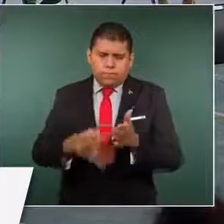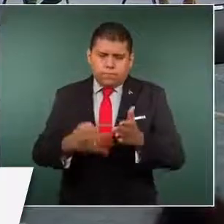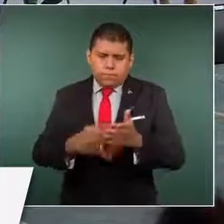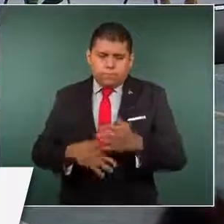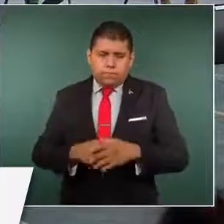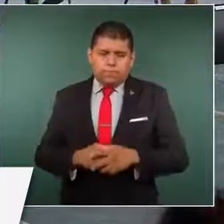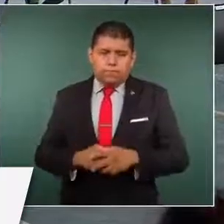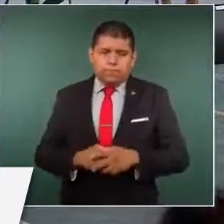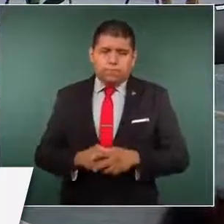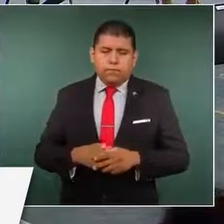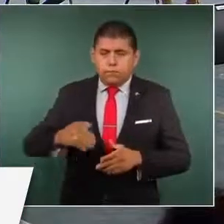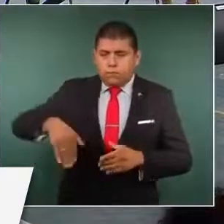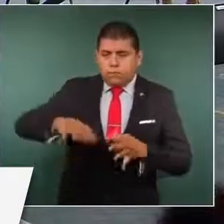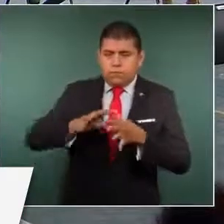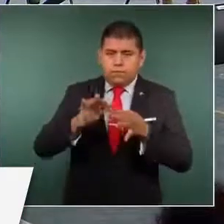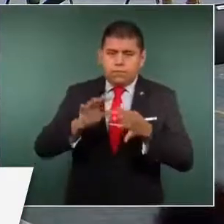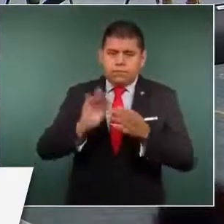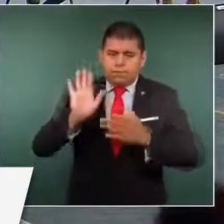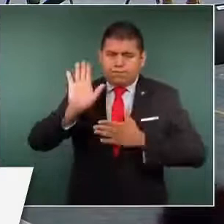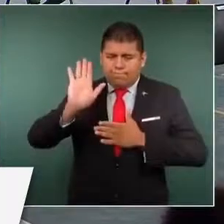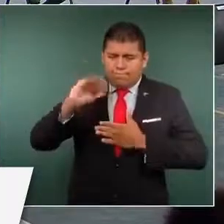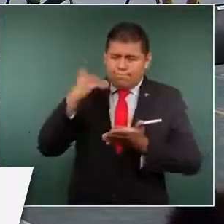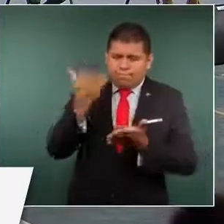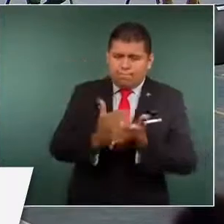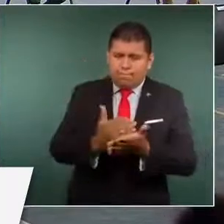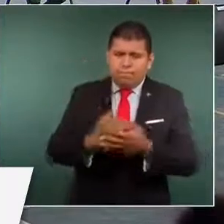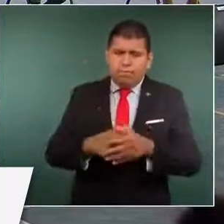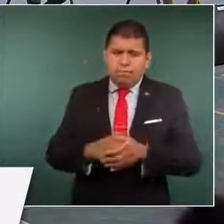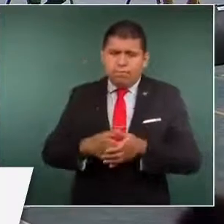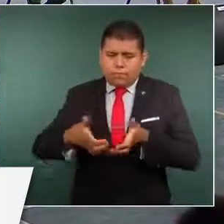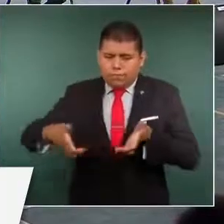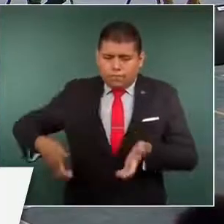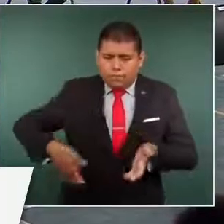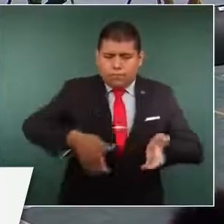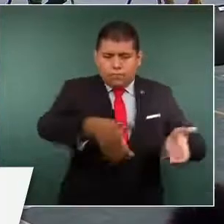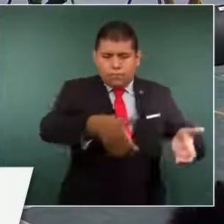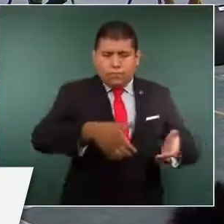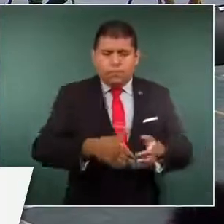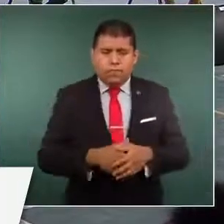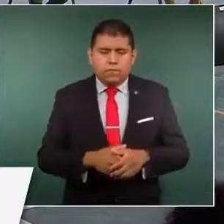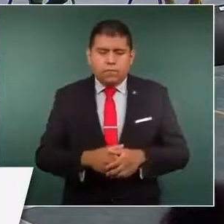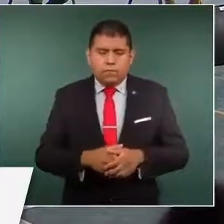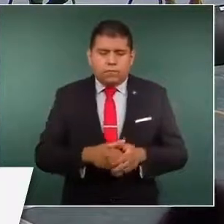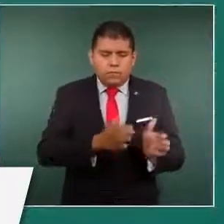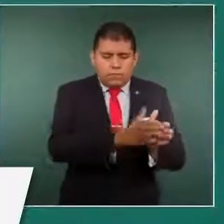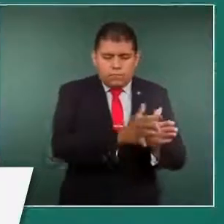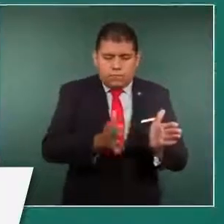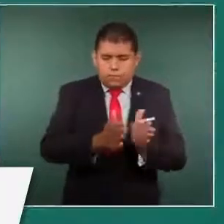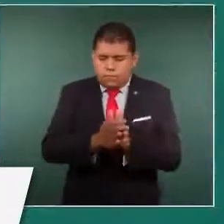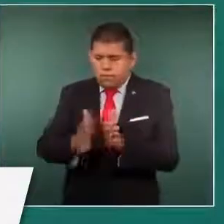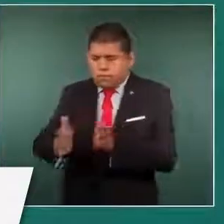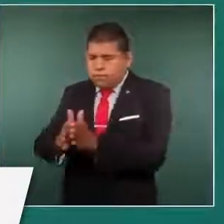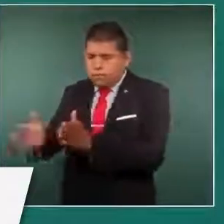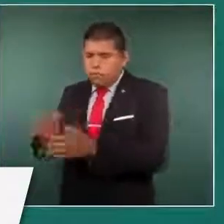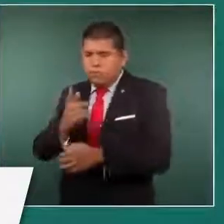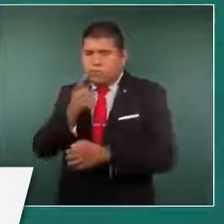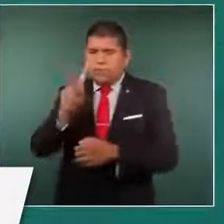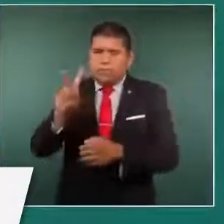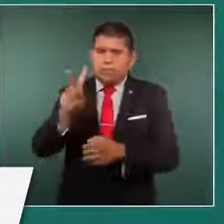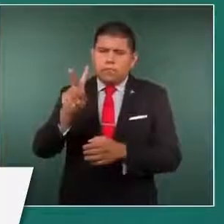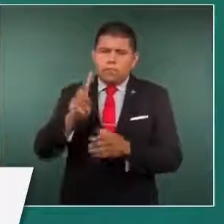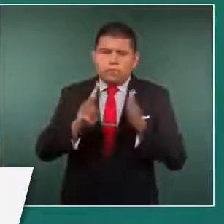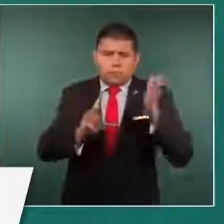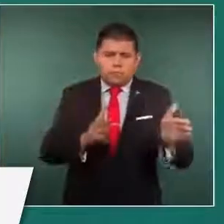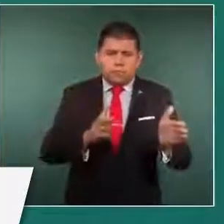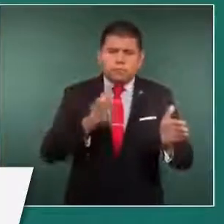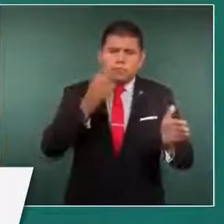de manifestar. Las autopistas, sus tres tramos, desde Vallarta hasta Tepic,